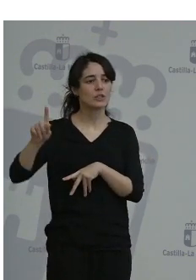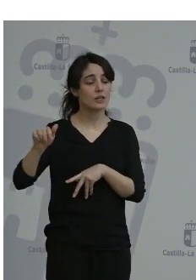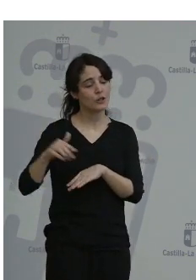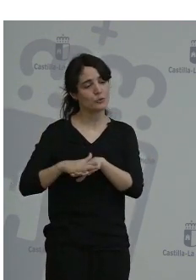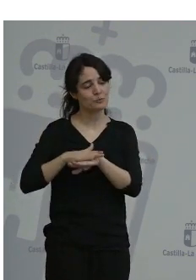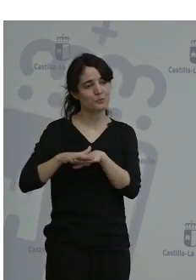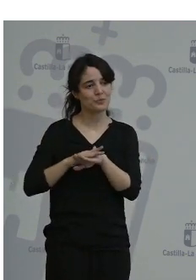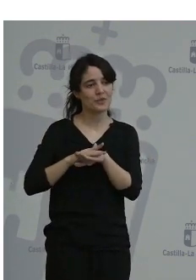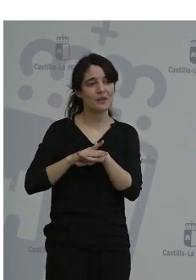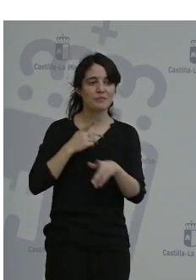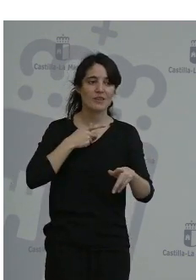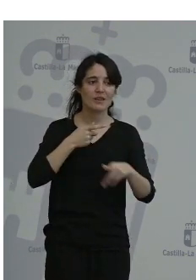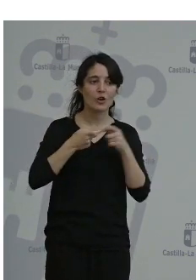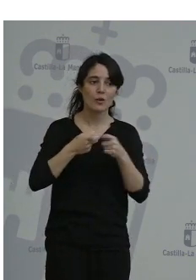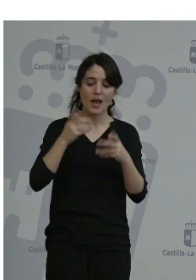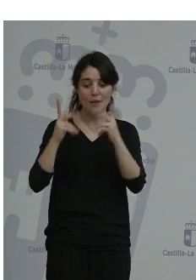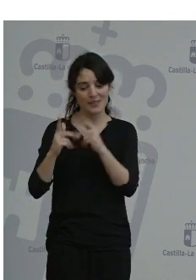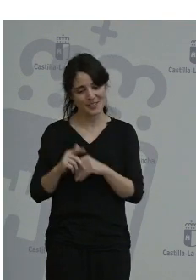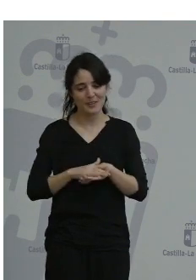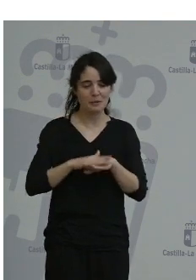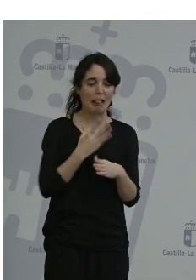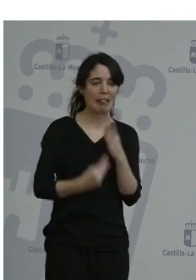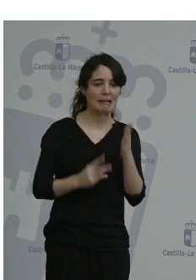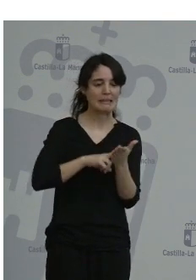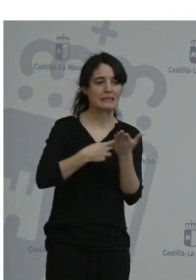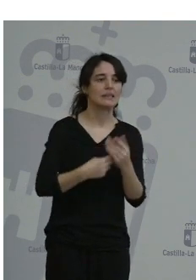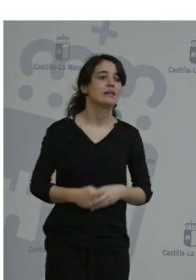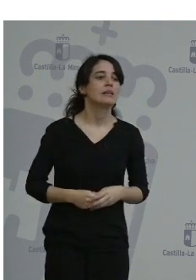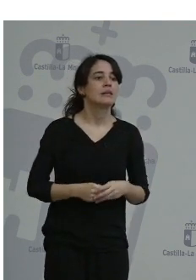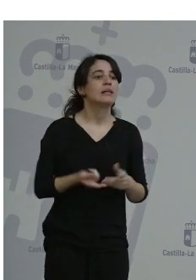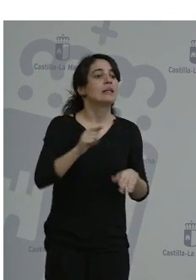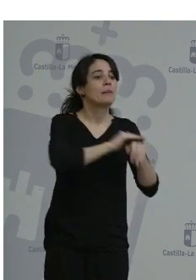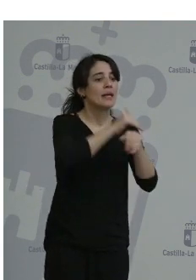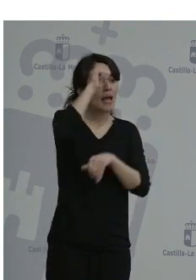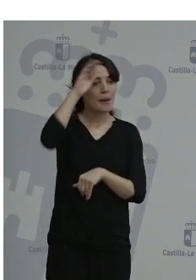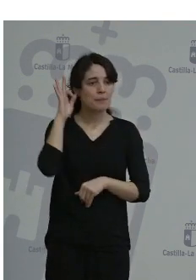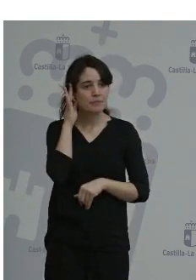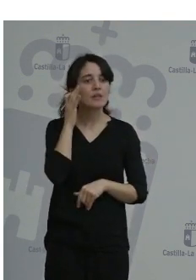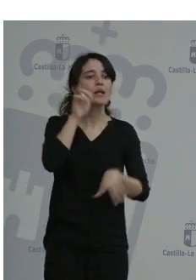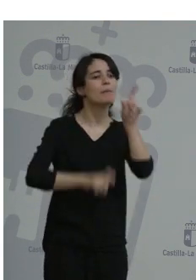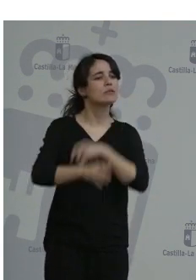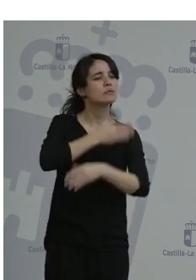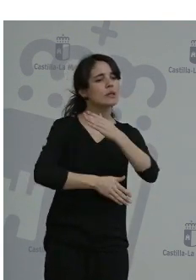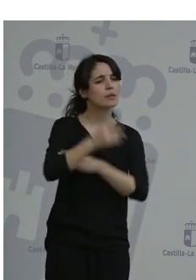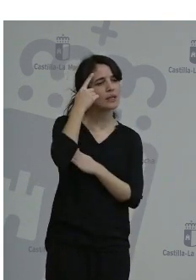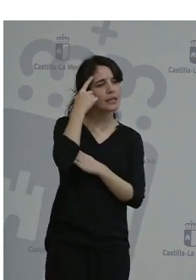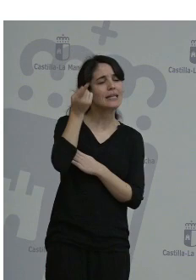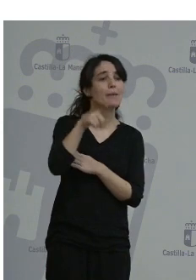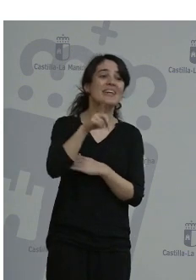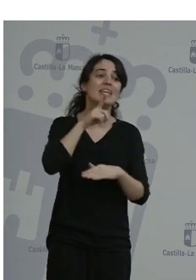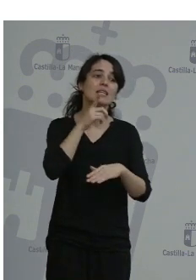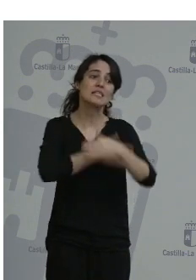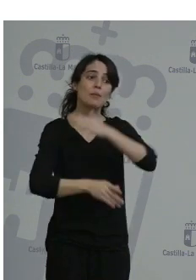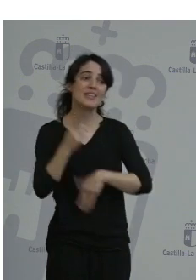Administrativa. Queridas amigas y amigos, las personas con discapacidad intelectual y del desarrollo